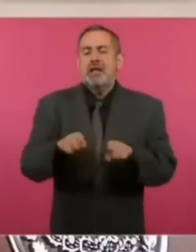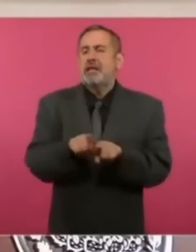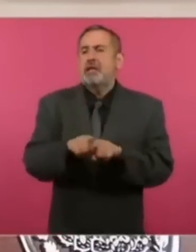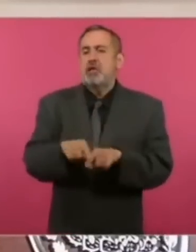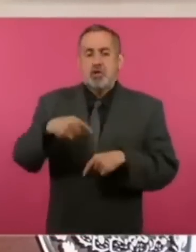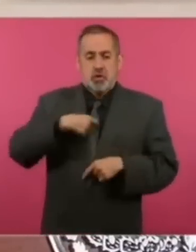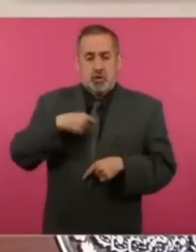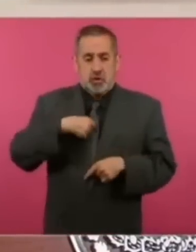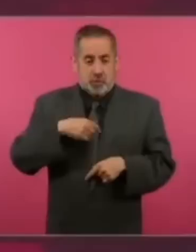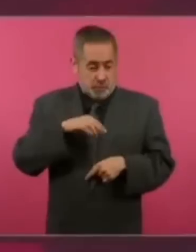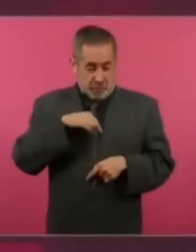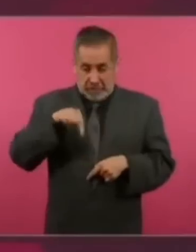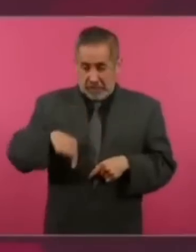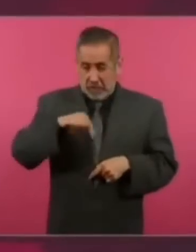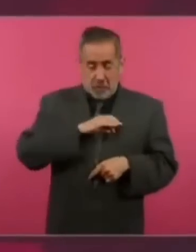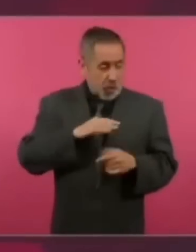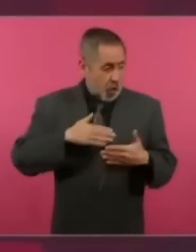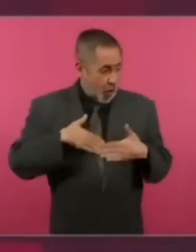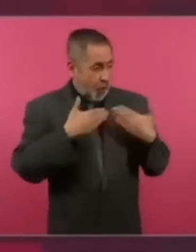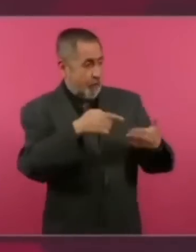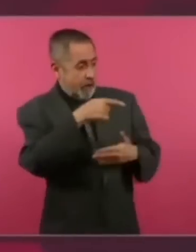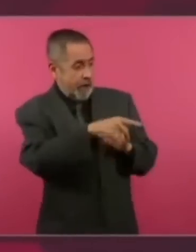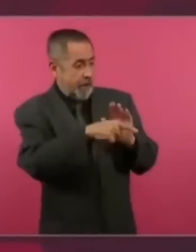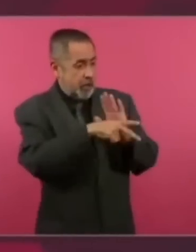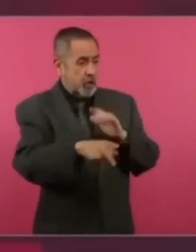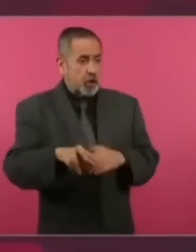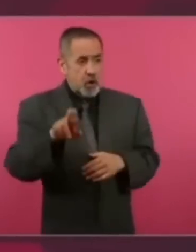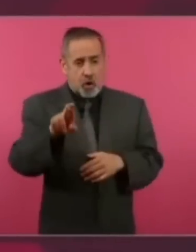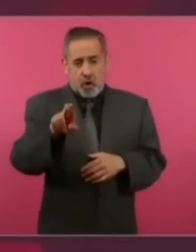confiar en el Reforma